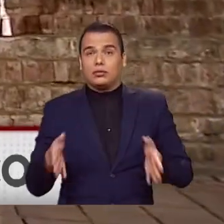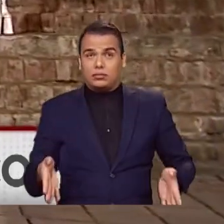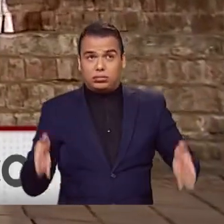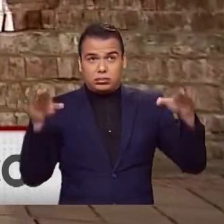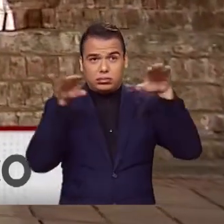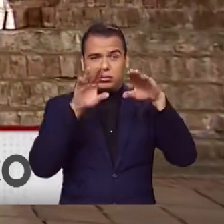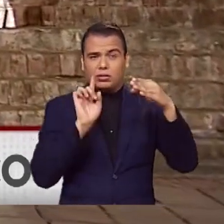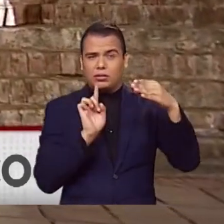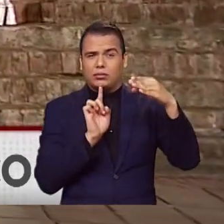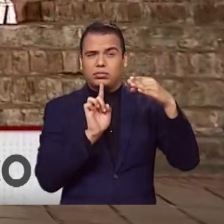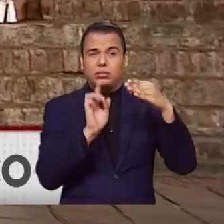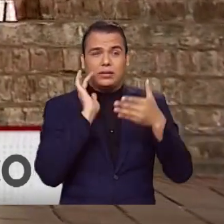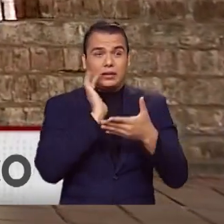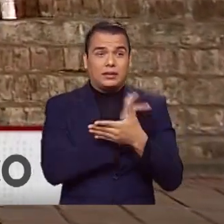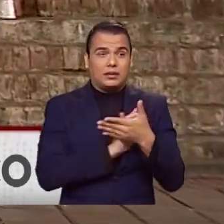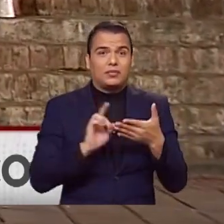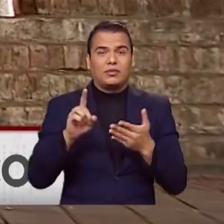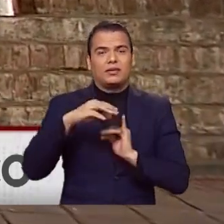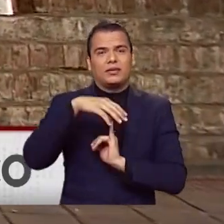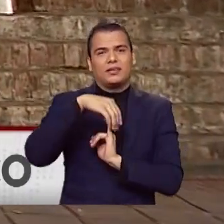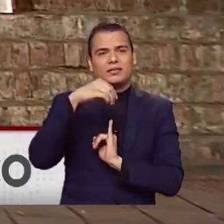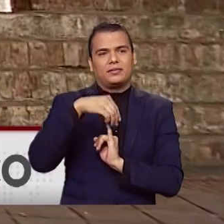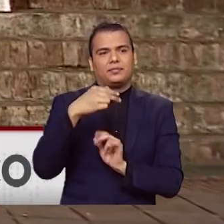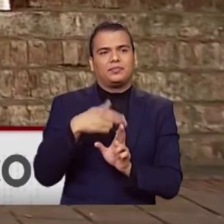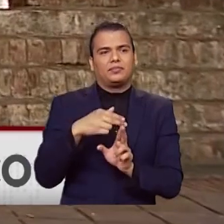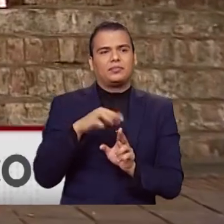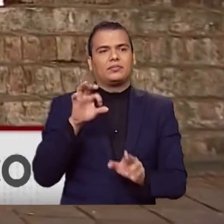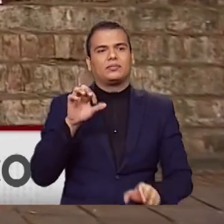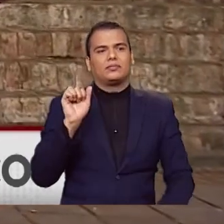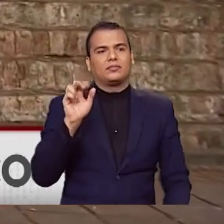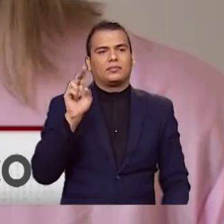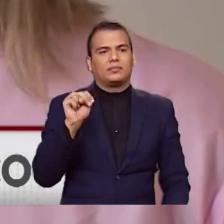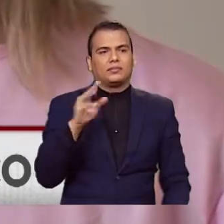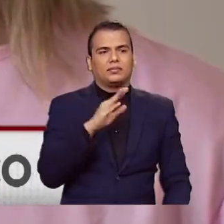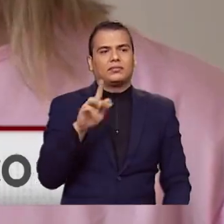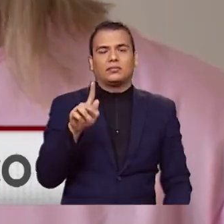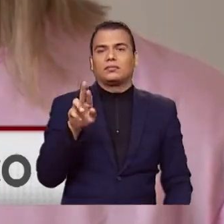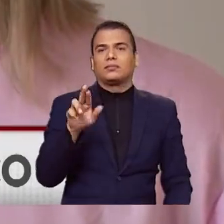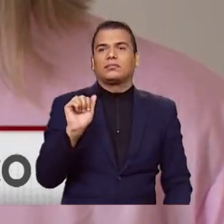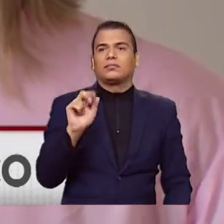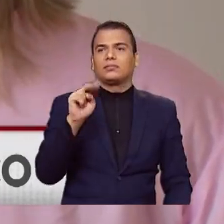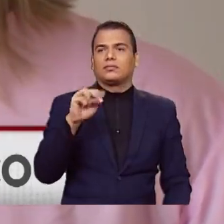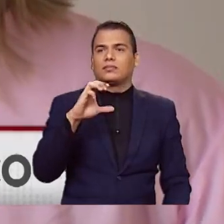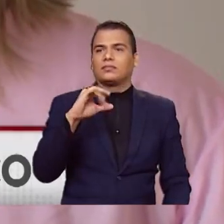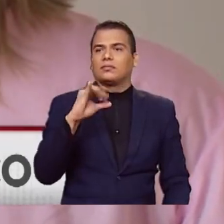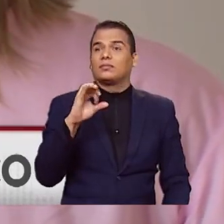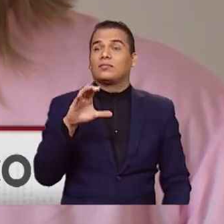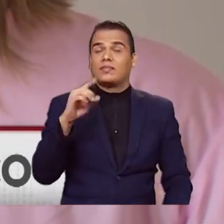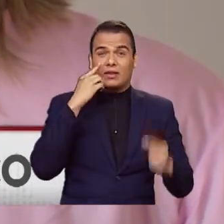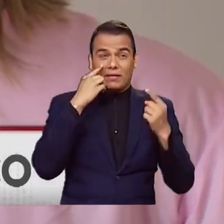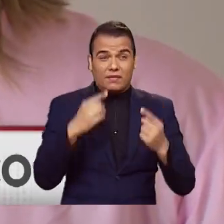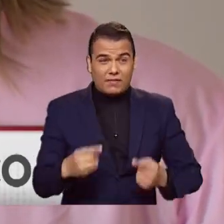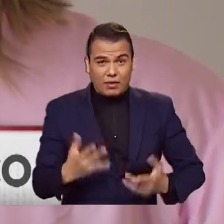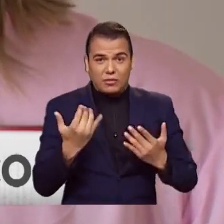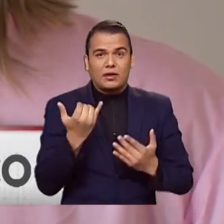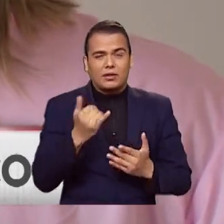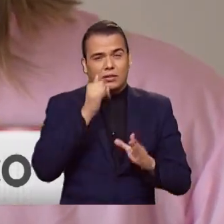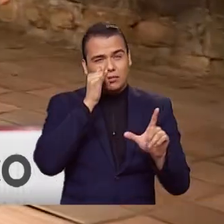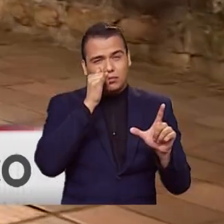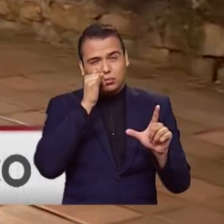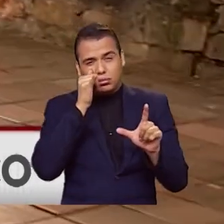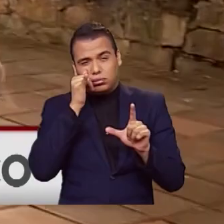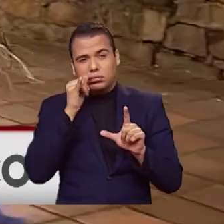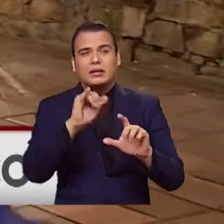La iglesia de San Francisco fue la protagonista y ahí se grabó la pasarela de inclusión